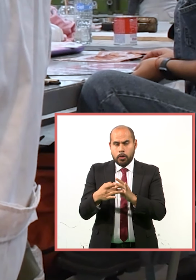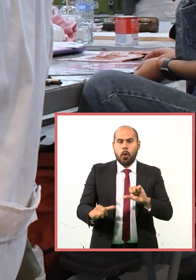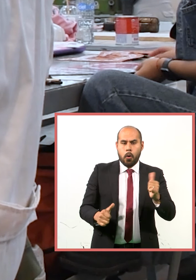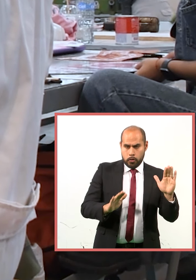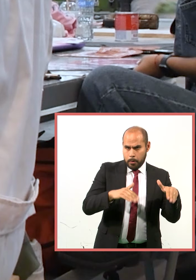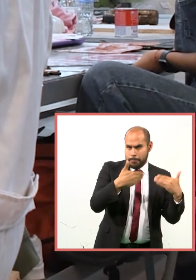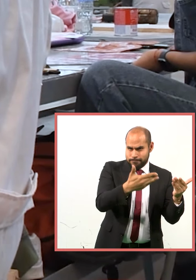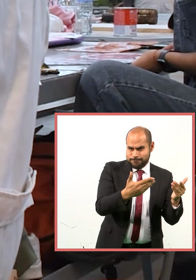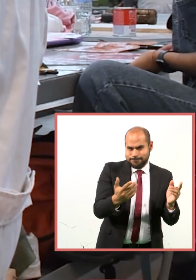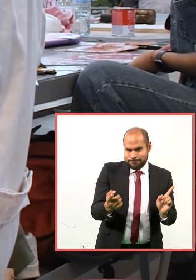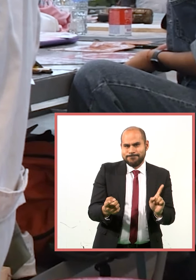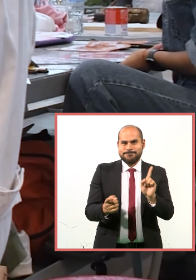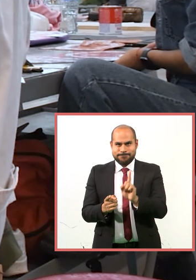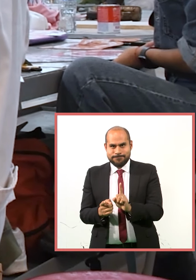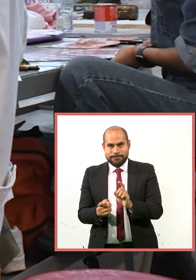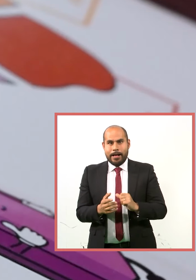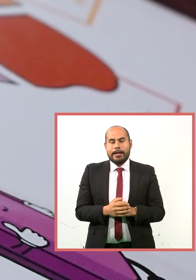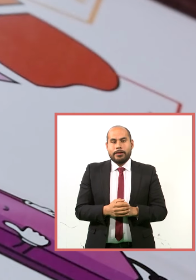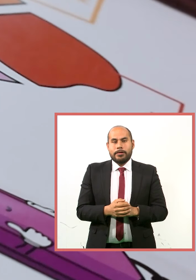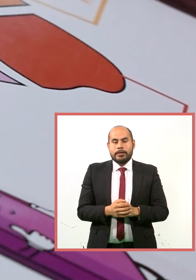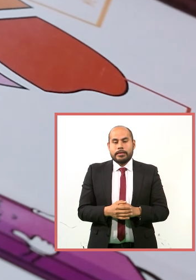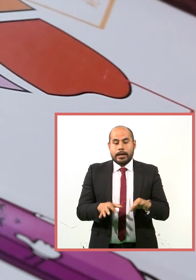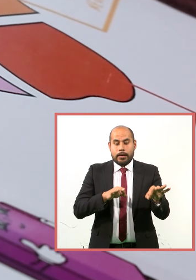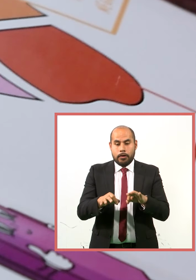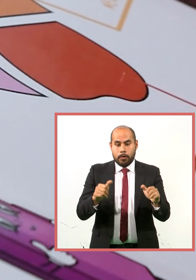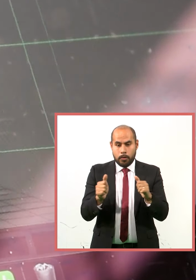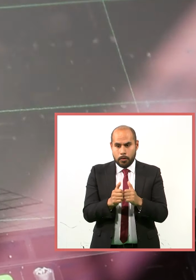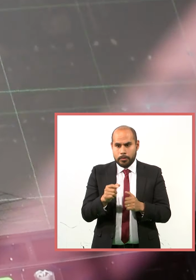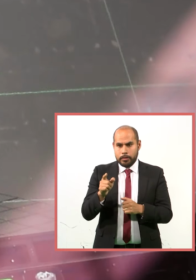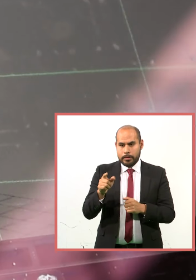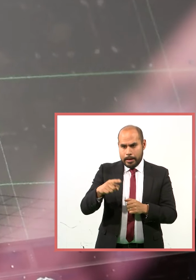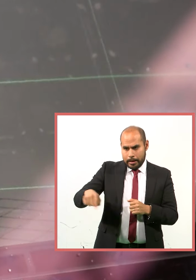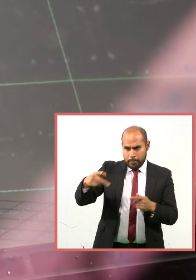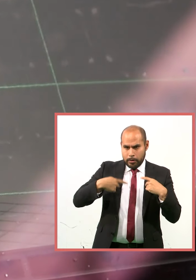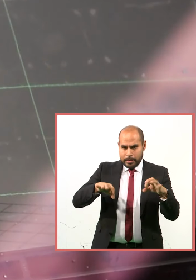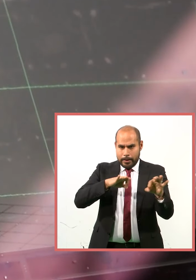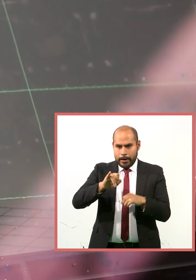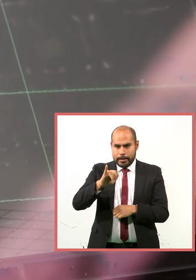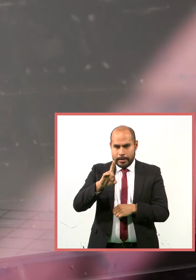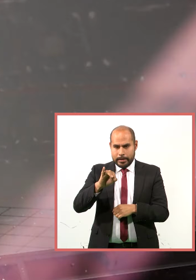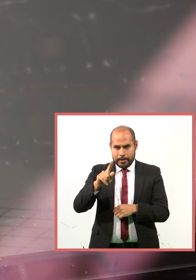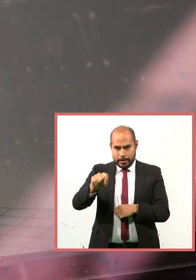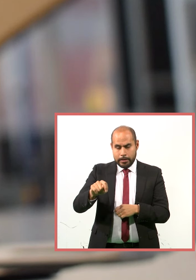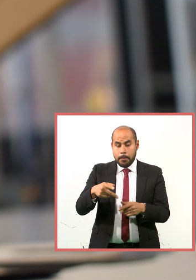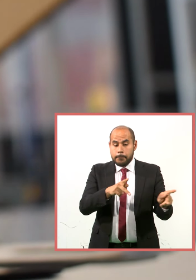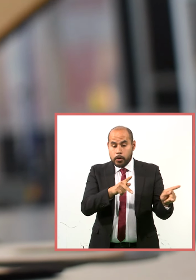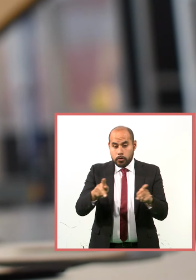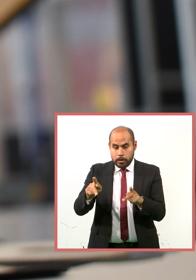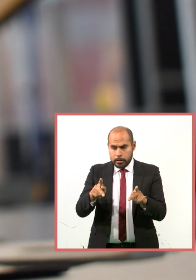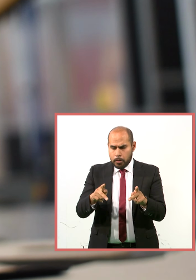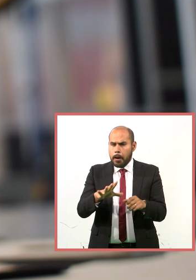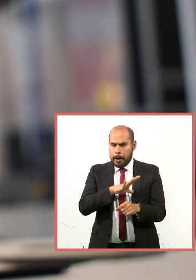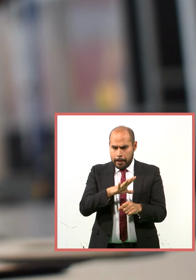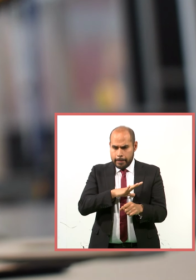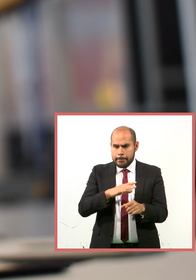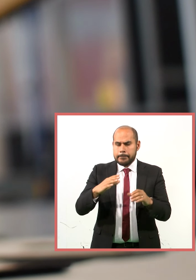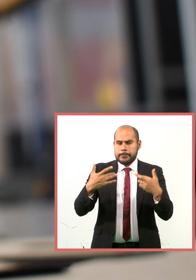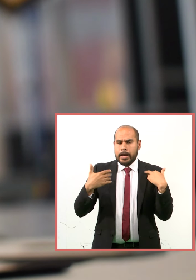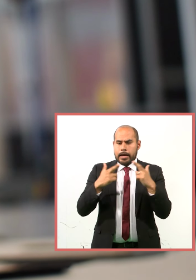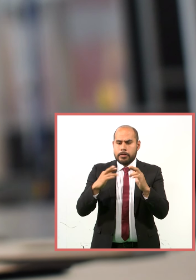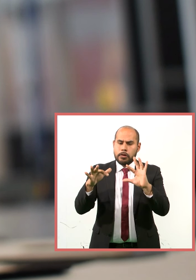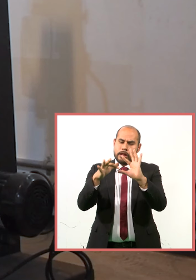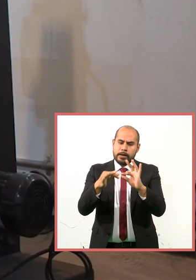2 de la carrera y 1 externo. También estuvimos trabajando mucho con personal del IDID aquí dentro. Tuvimos un proceso en el cual